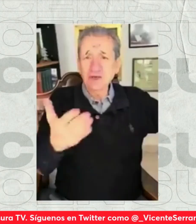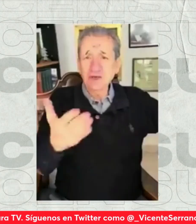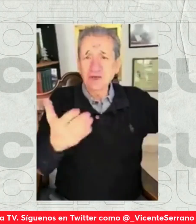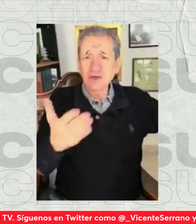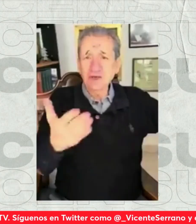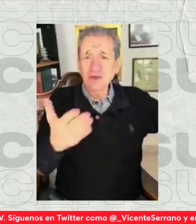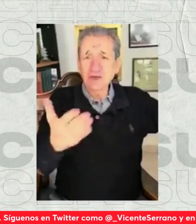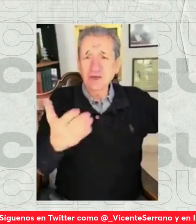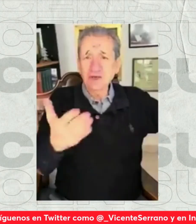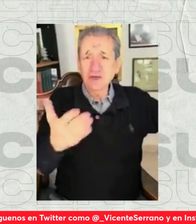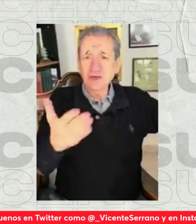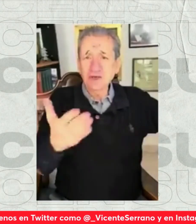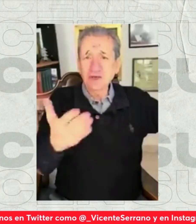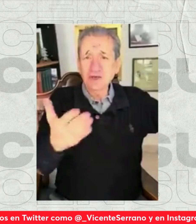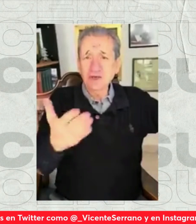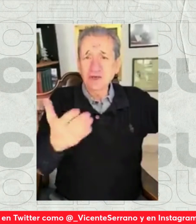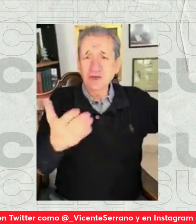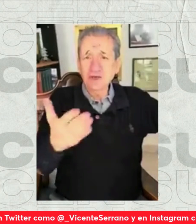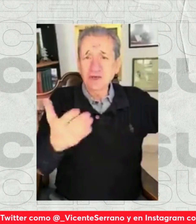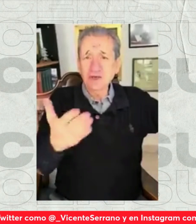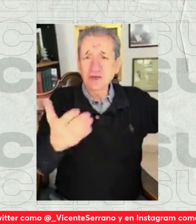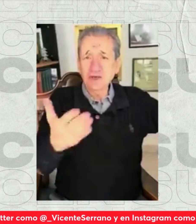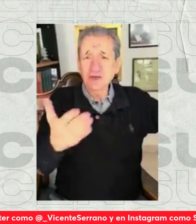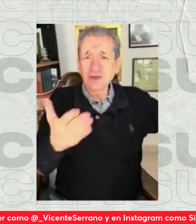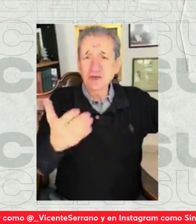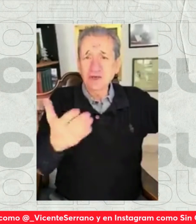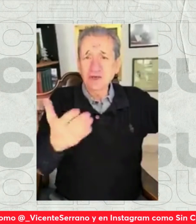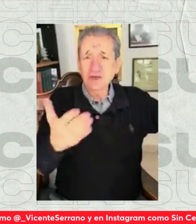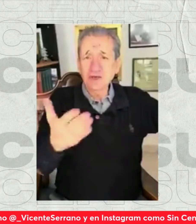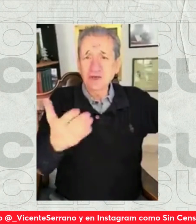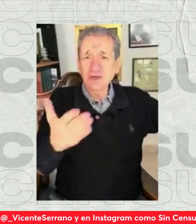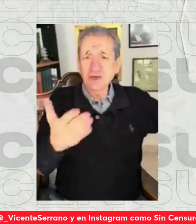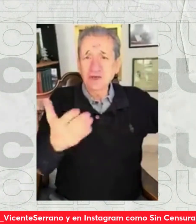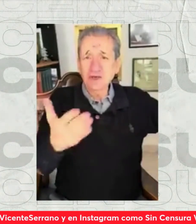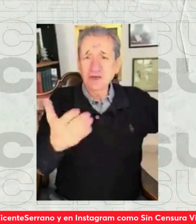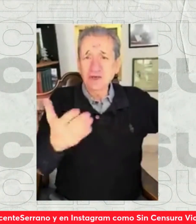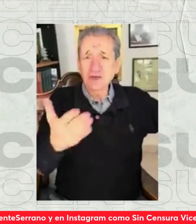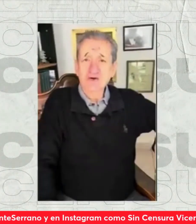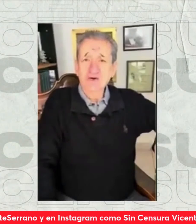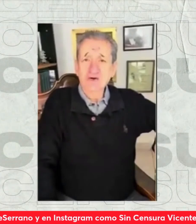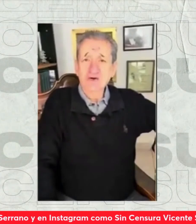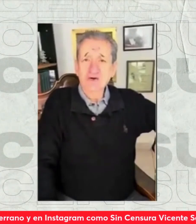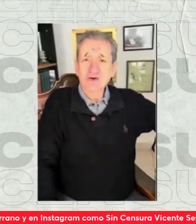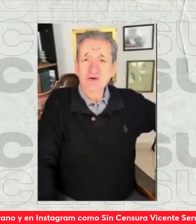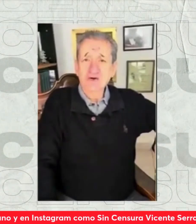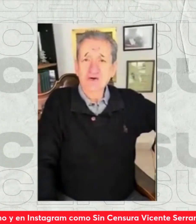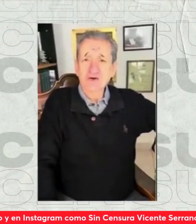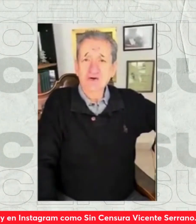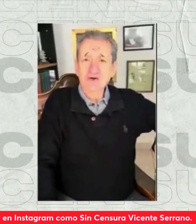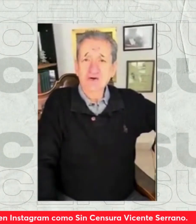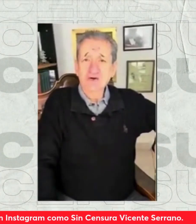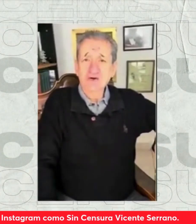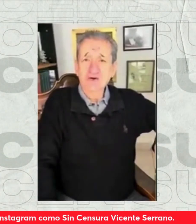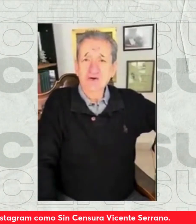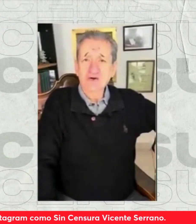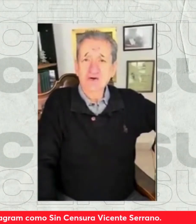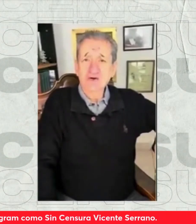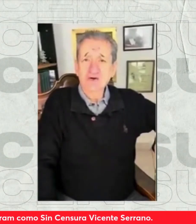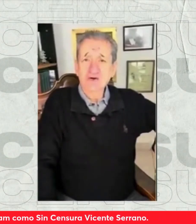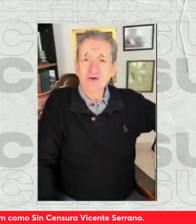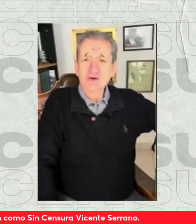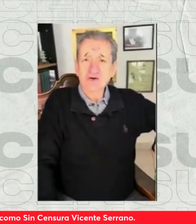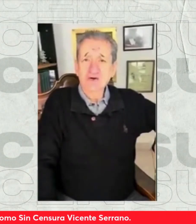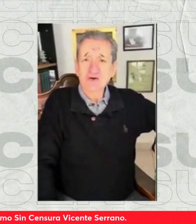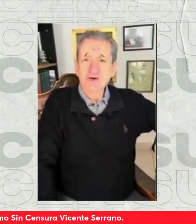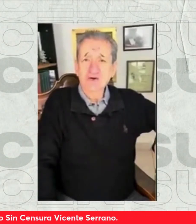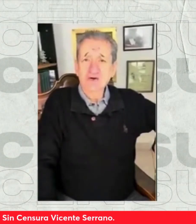expresión y me parece que pedir no es ofensivo. Miren ustedes, en primer lugar quiero